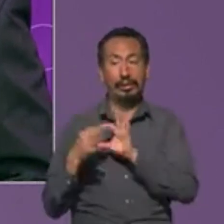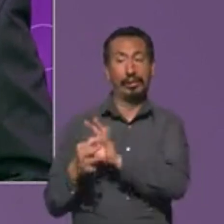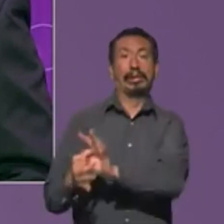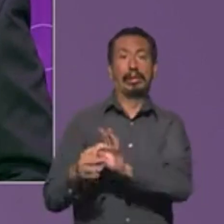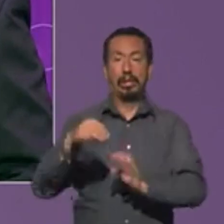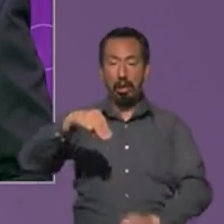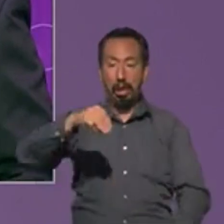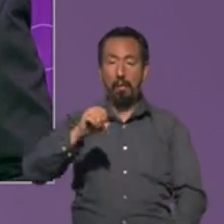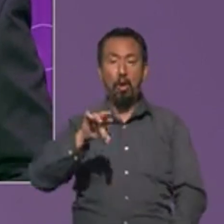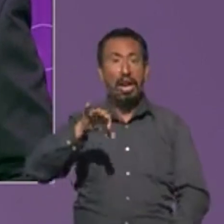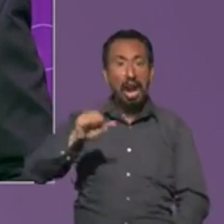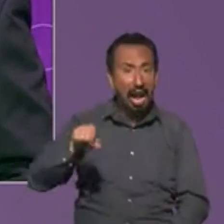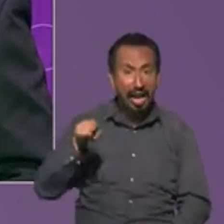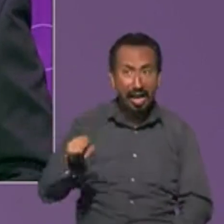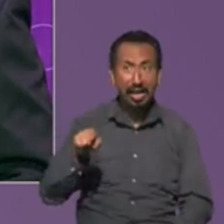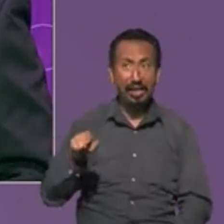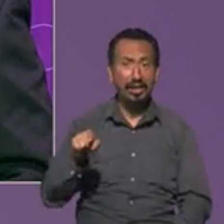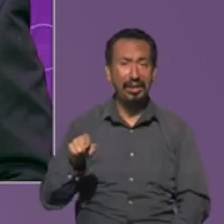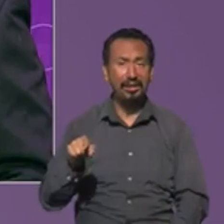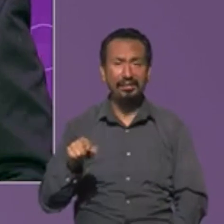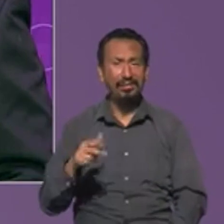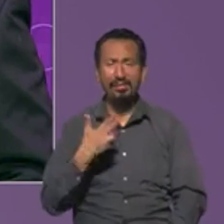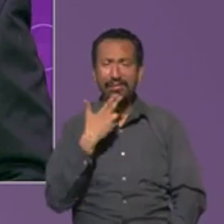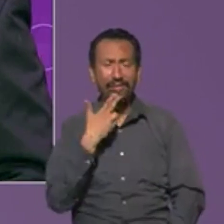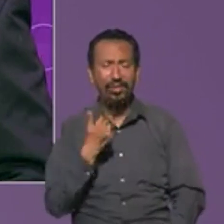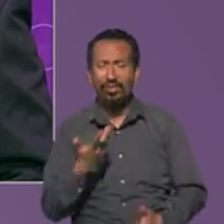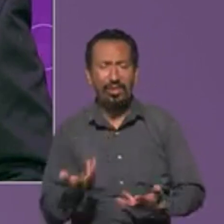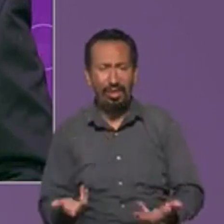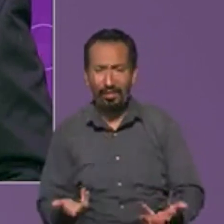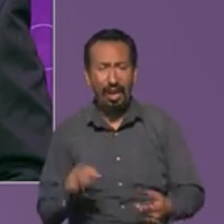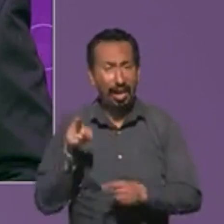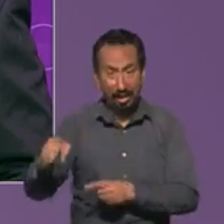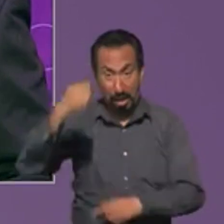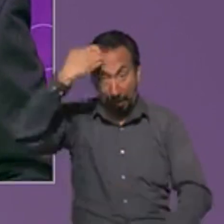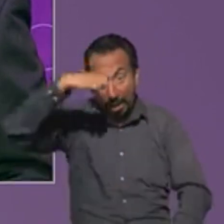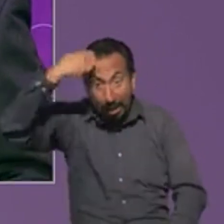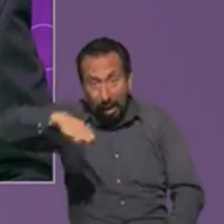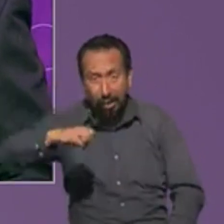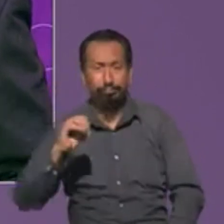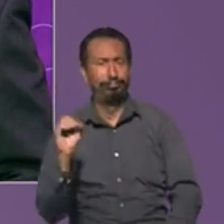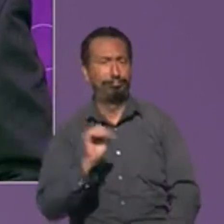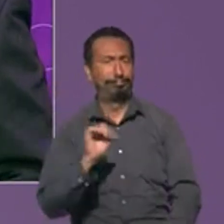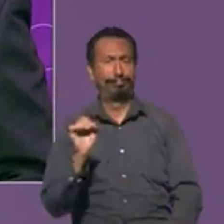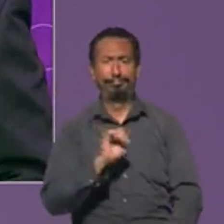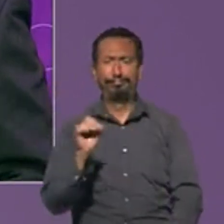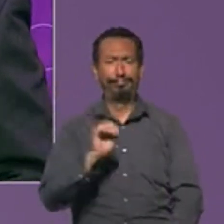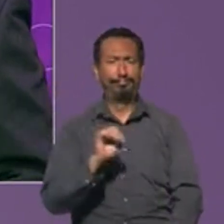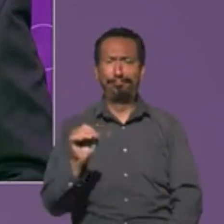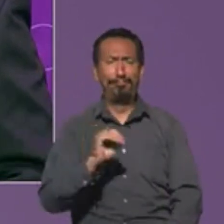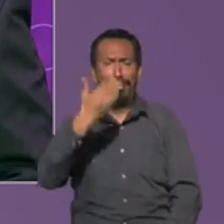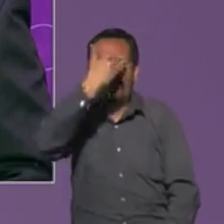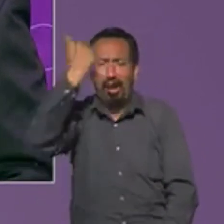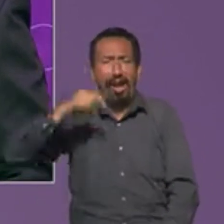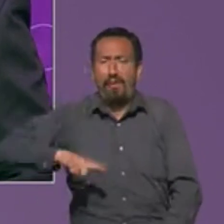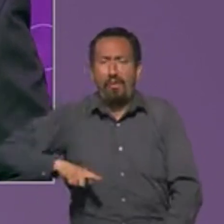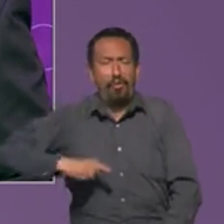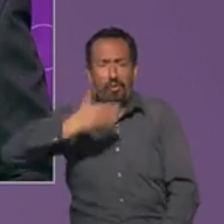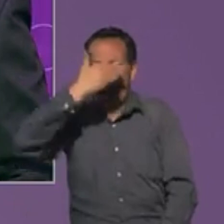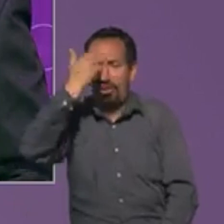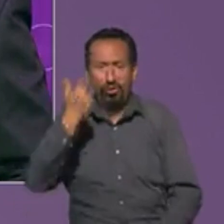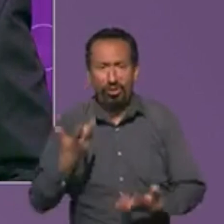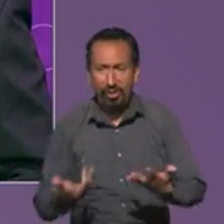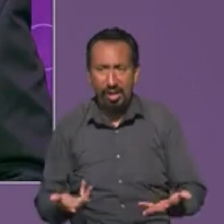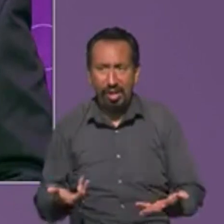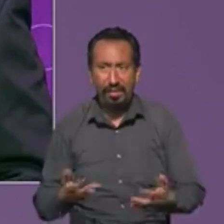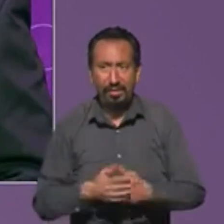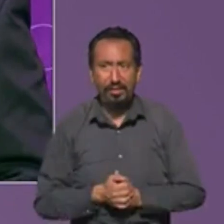morena no te da en automático ni la experiencia ni la capacidad para gobernar y mucho